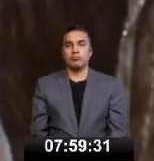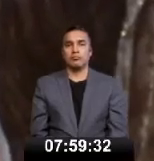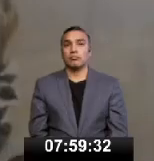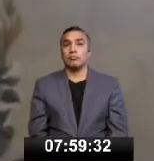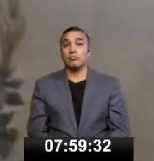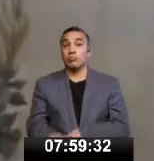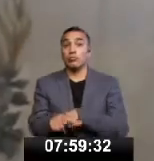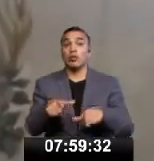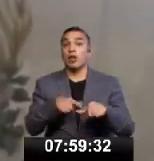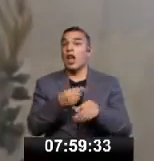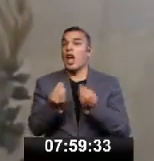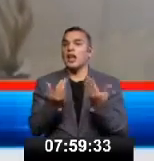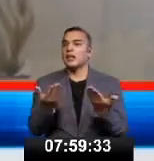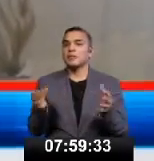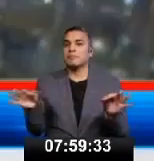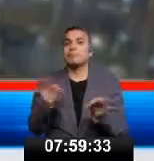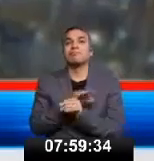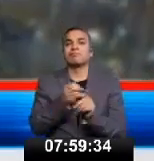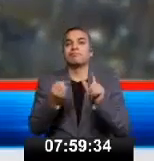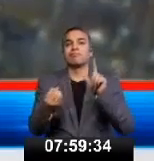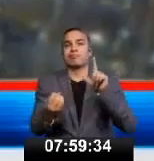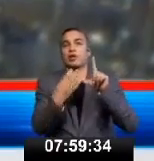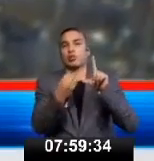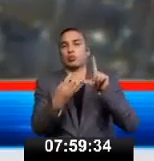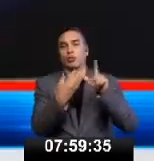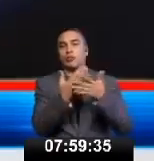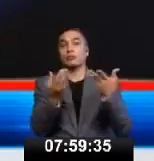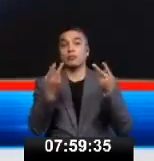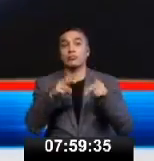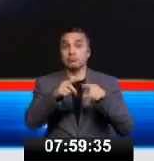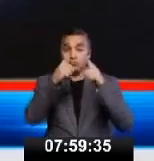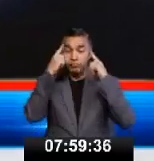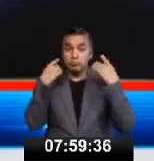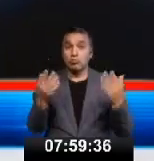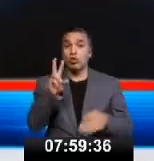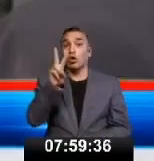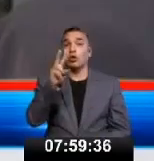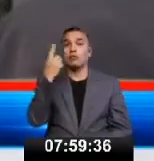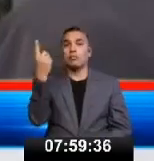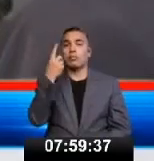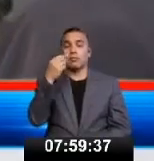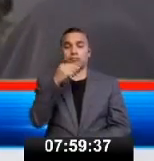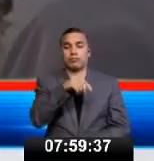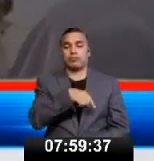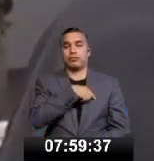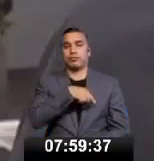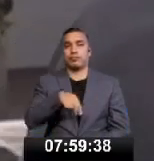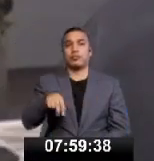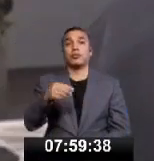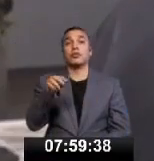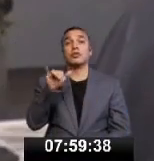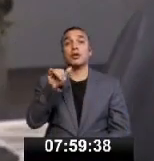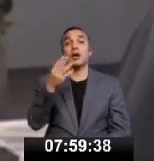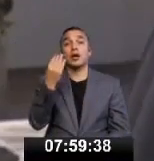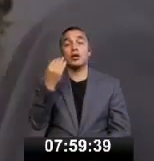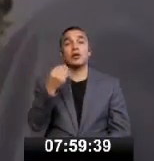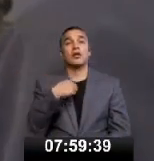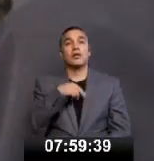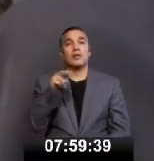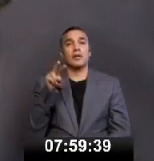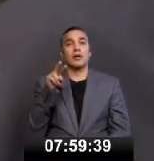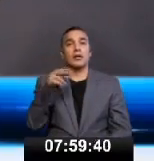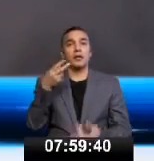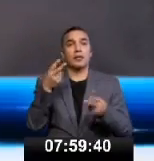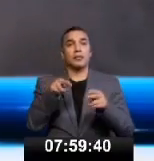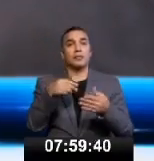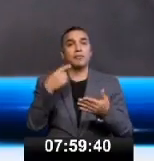En su lugar se desarrollarán eventos virtuales. Además, la Virgen hará 2 sobrevuelos. Sábado 14 y 15 de noviembre a las 10 de la mañana con